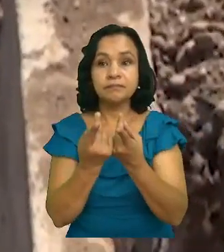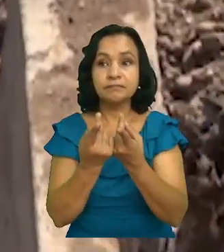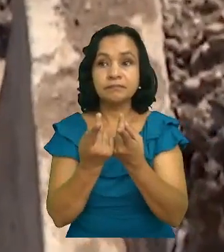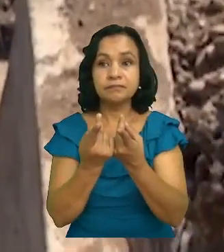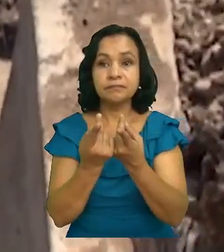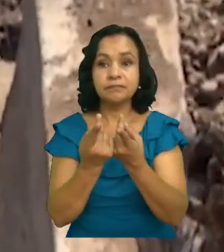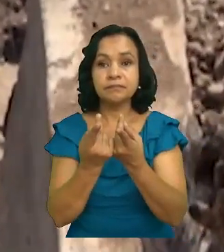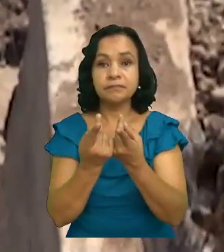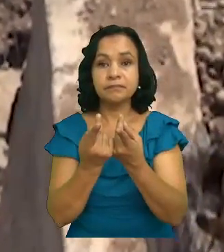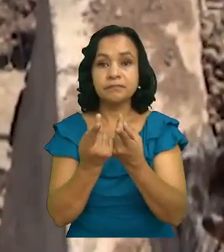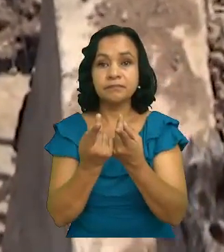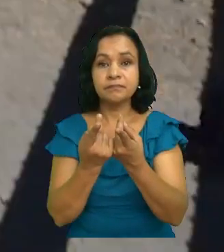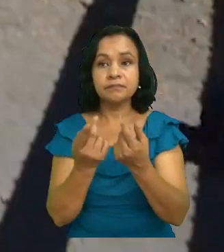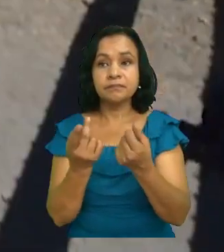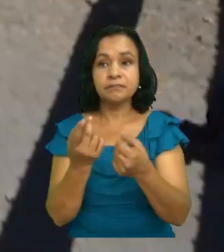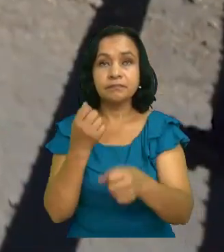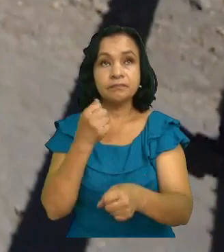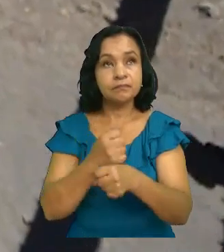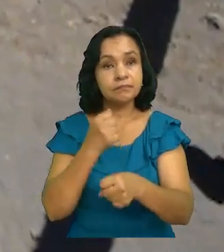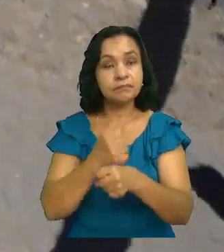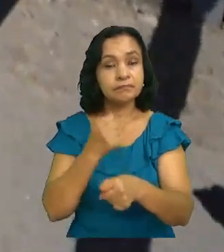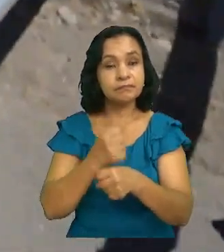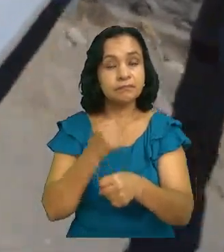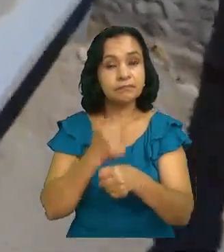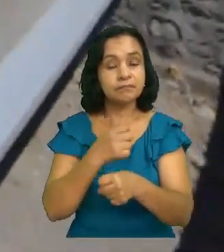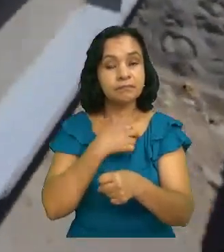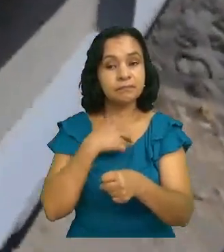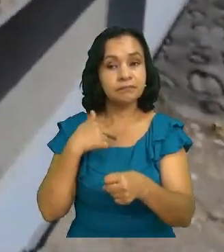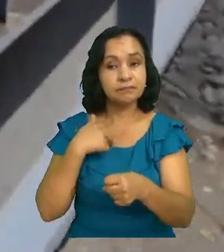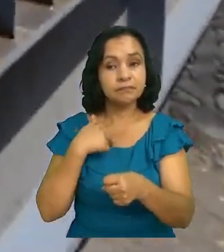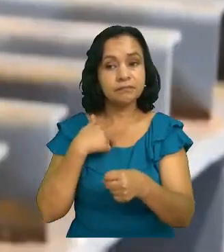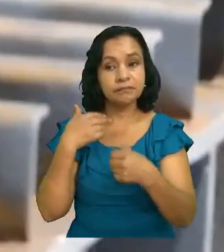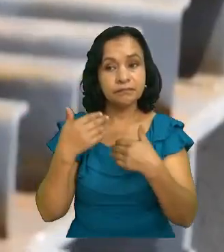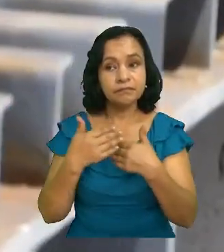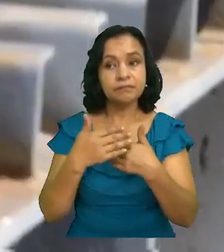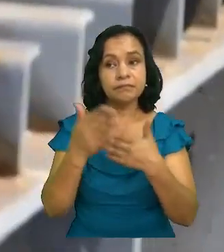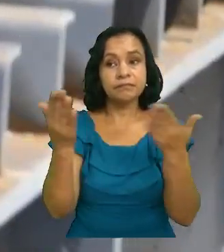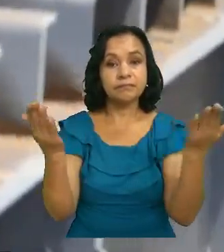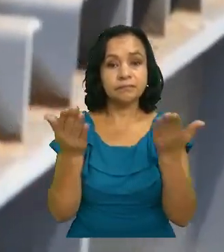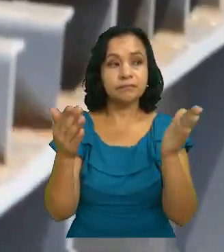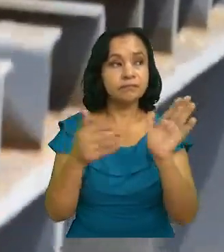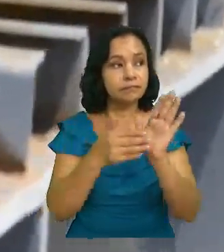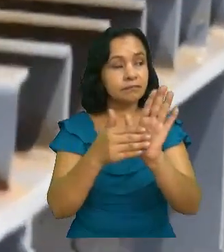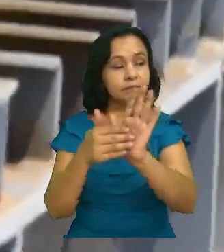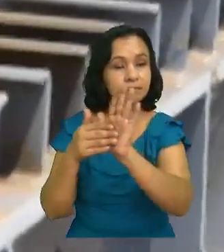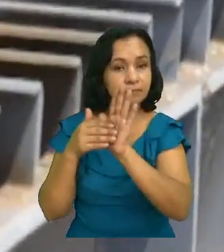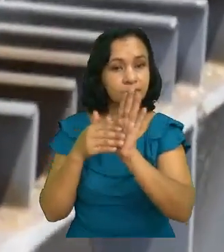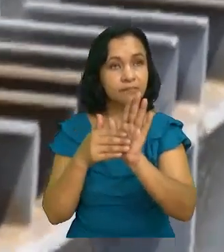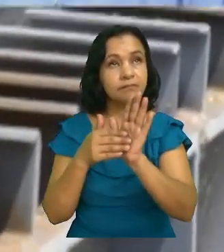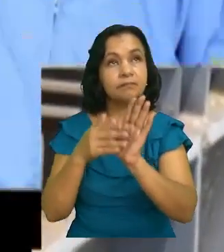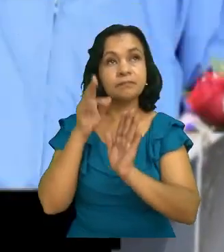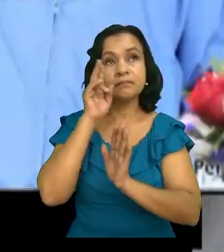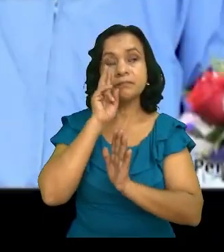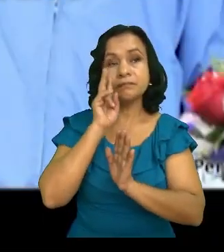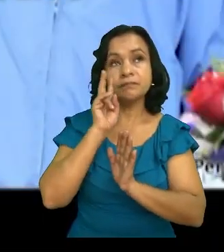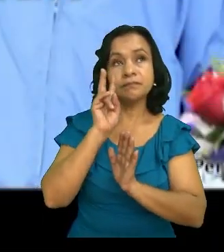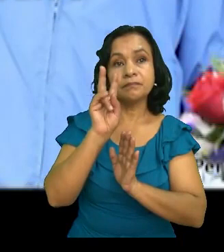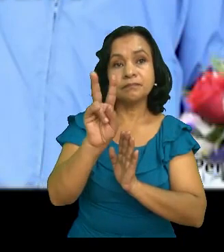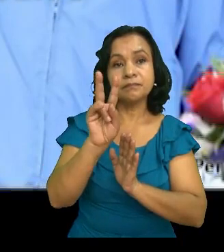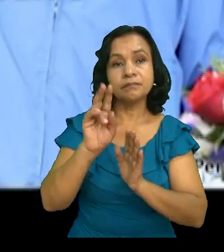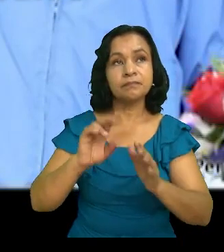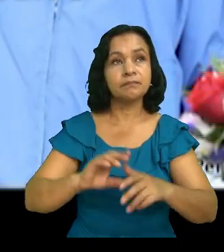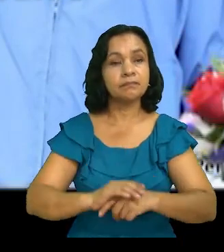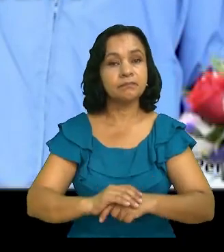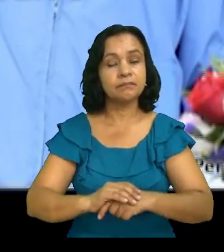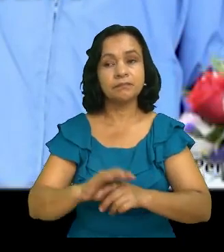bueno, obras, hay que decirlo en plural. Esta es una muestra de ella, la que está en pantalla, pero es